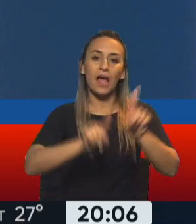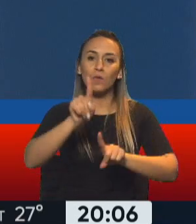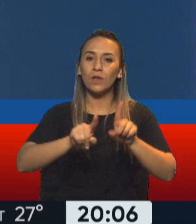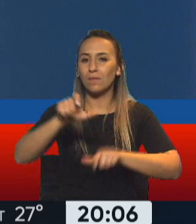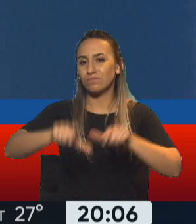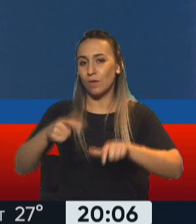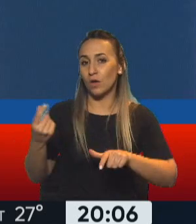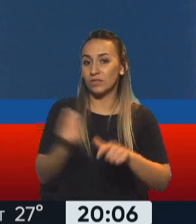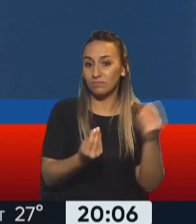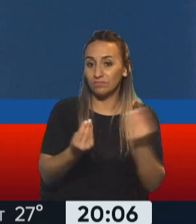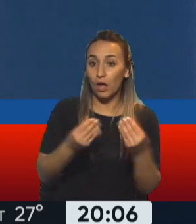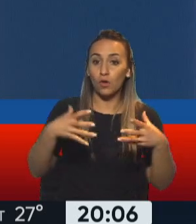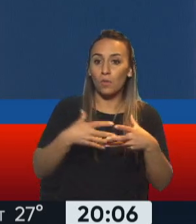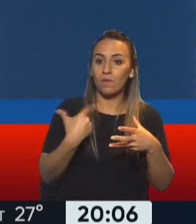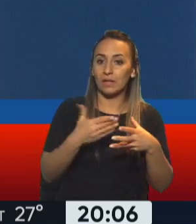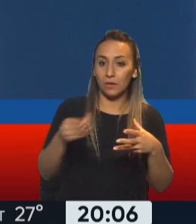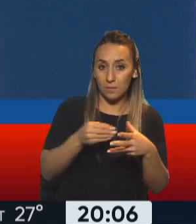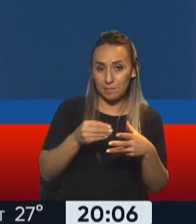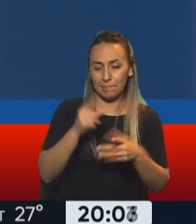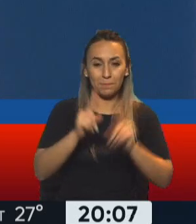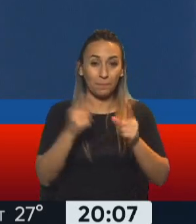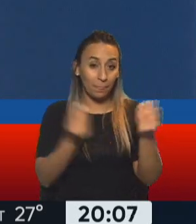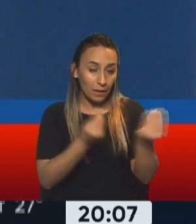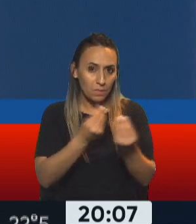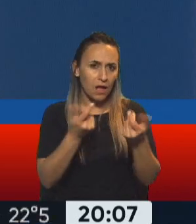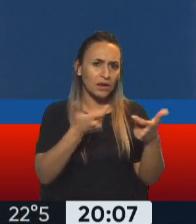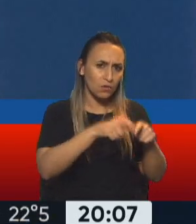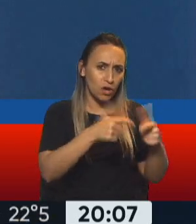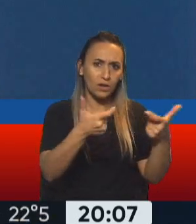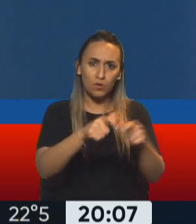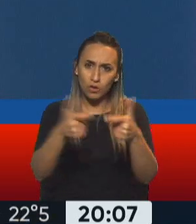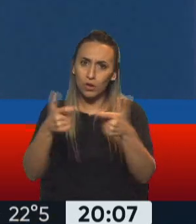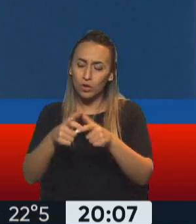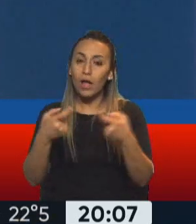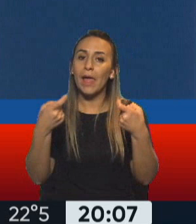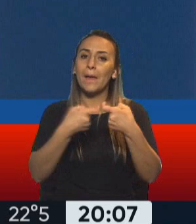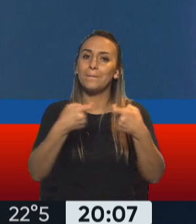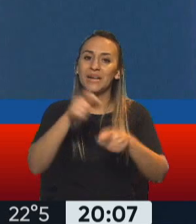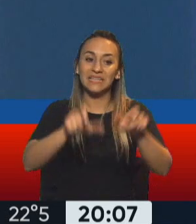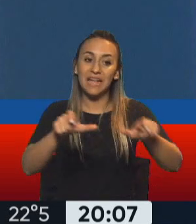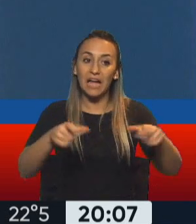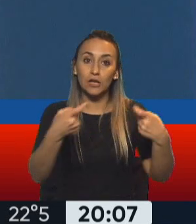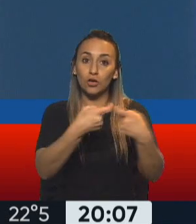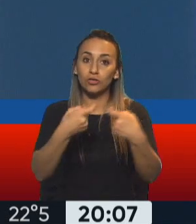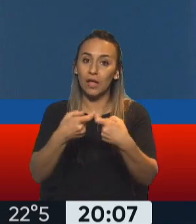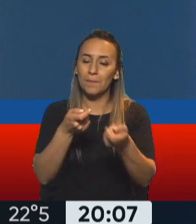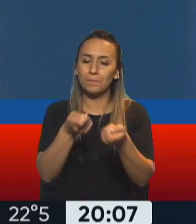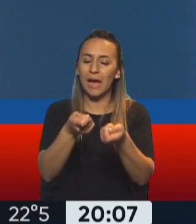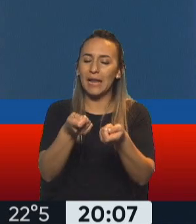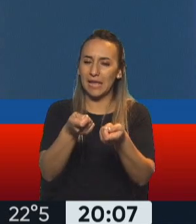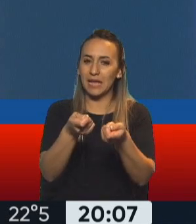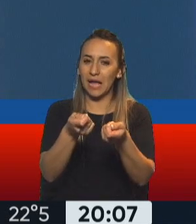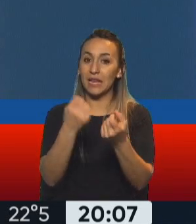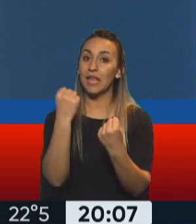protagonistas de los distintos sectores del Frente de Todos se está reuniendo con los principales empresarios y quienes realmente manejan